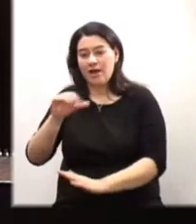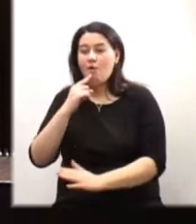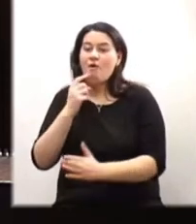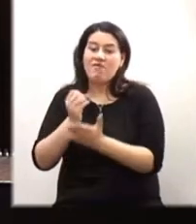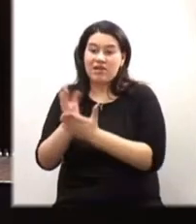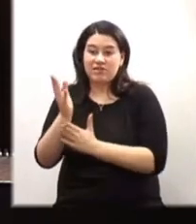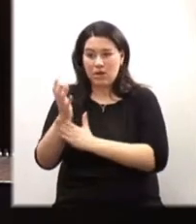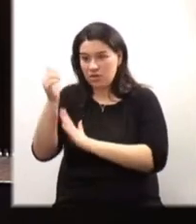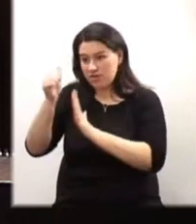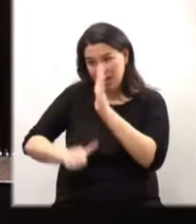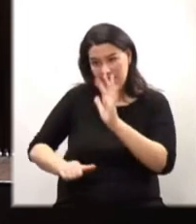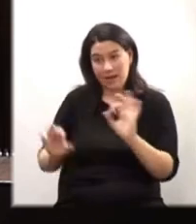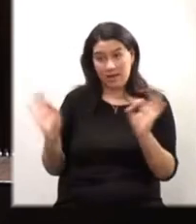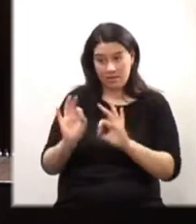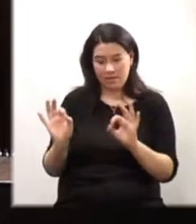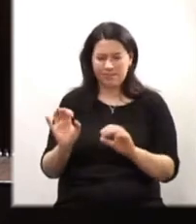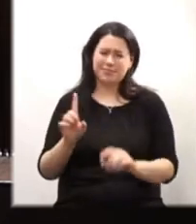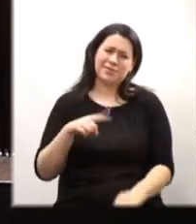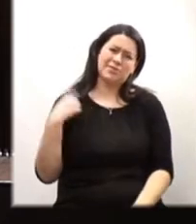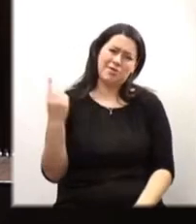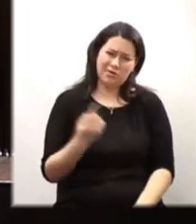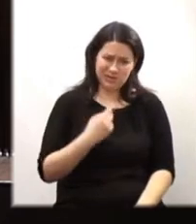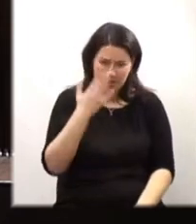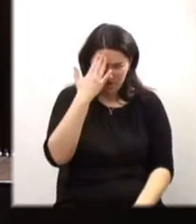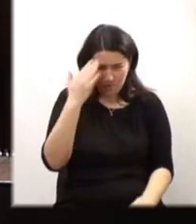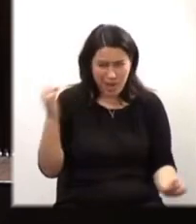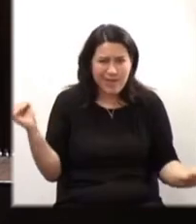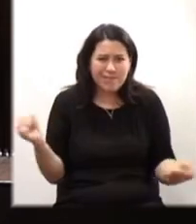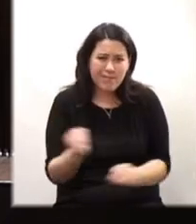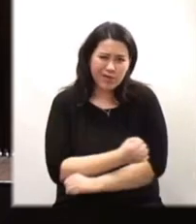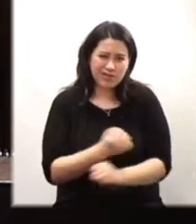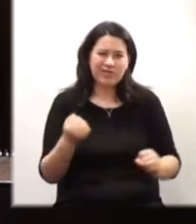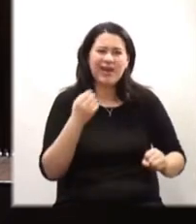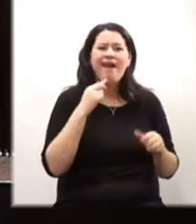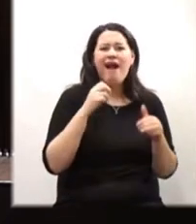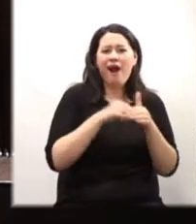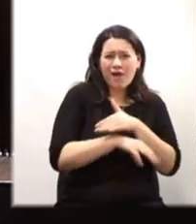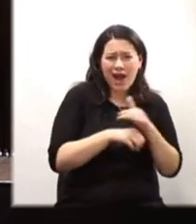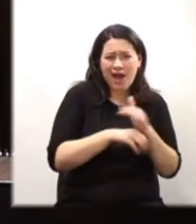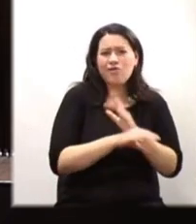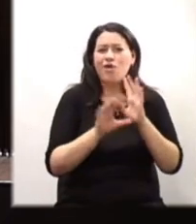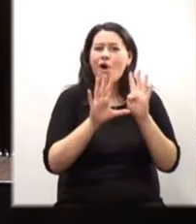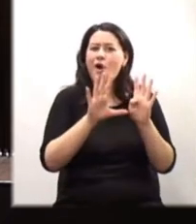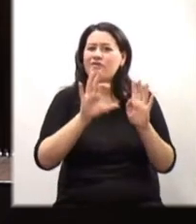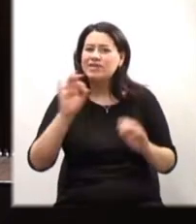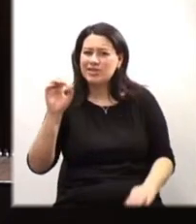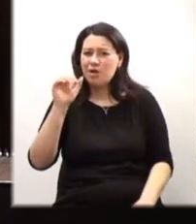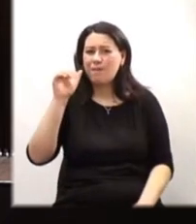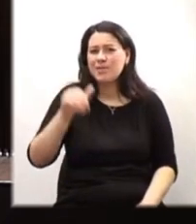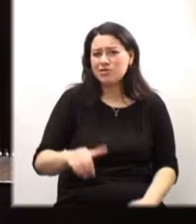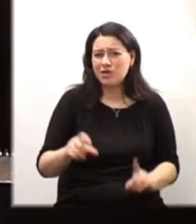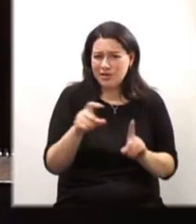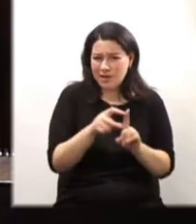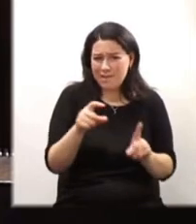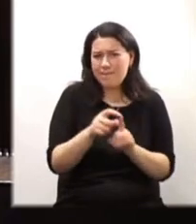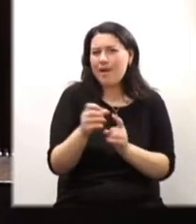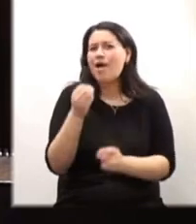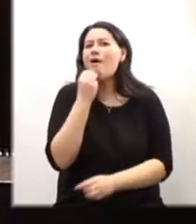beneficiarios. Todos sabíamos que era imposible ahorrar 900 millones de dólares mejorando la